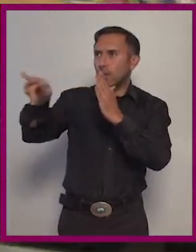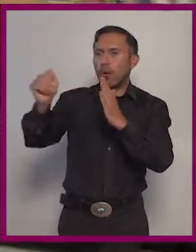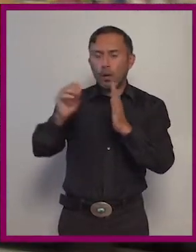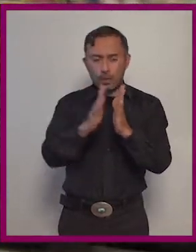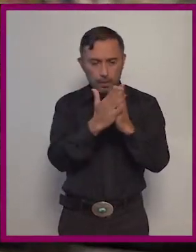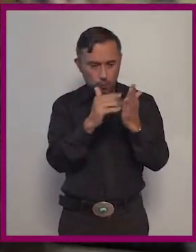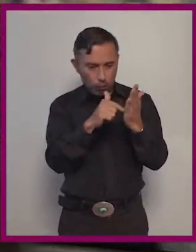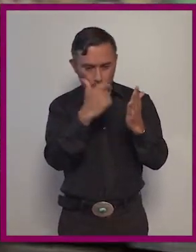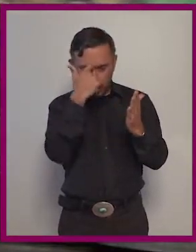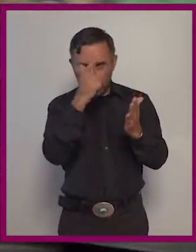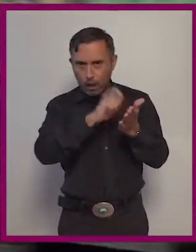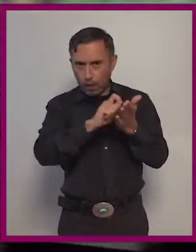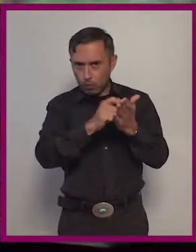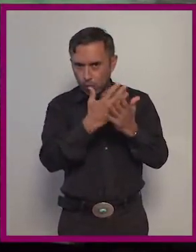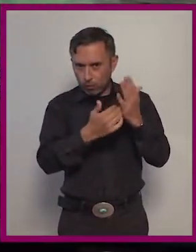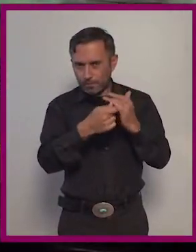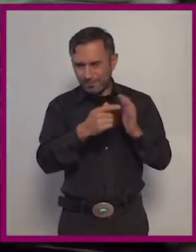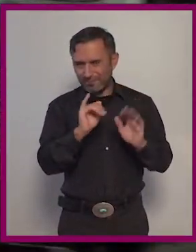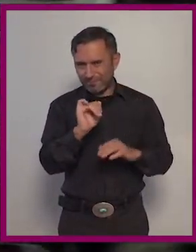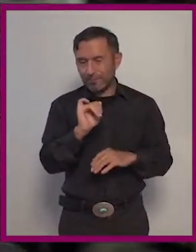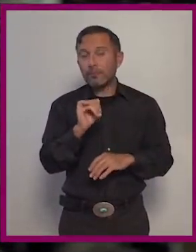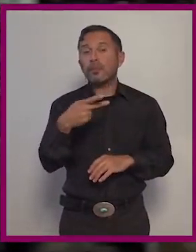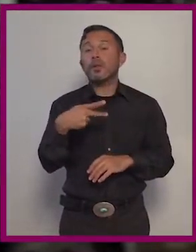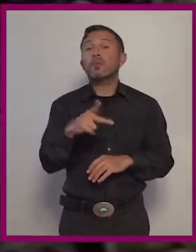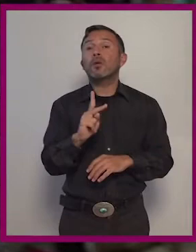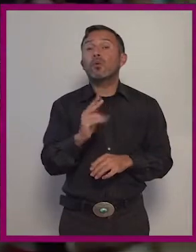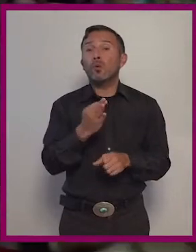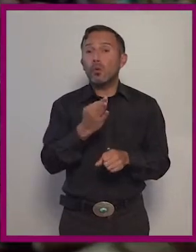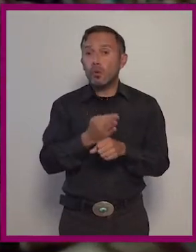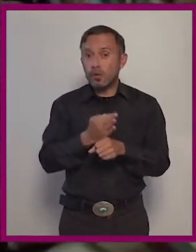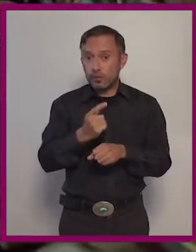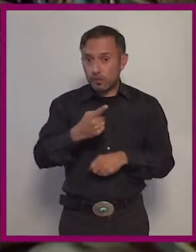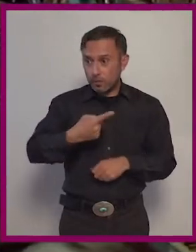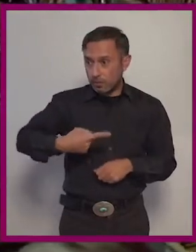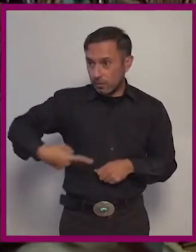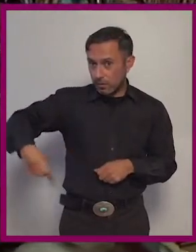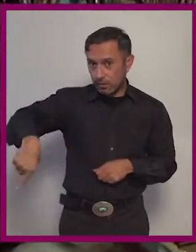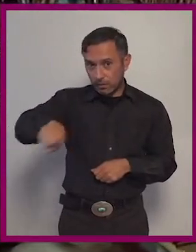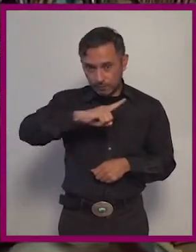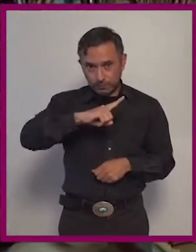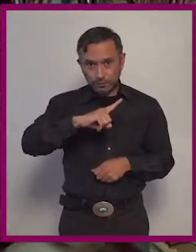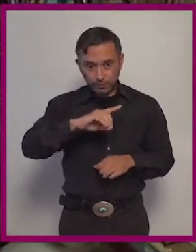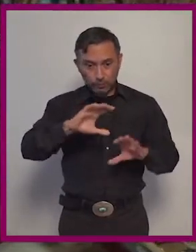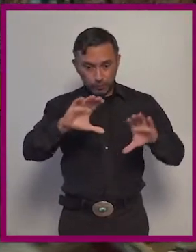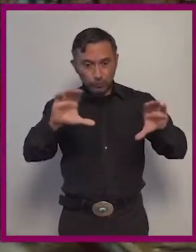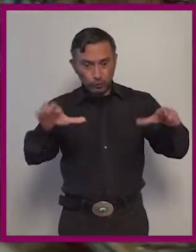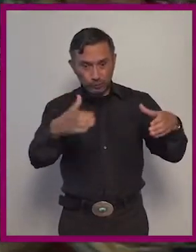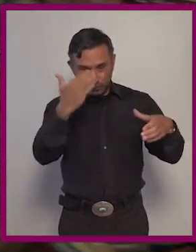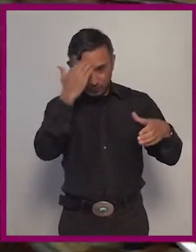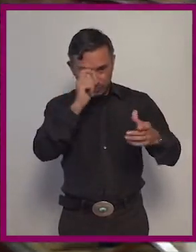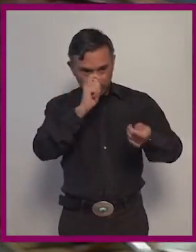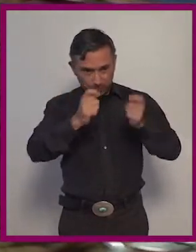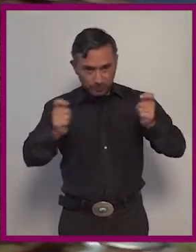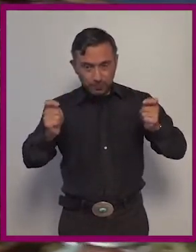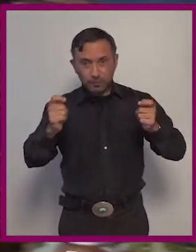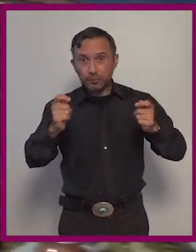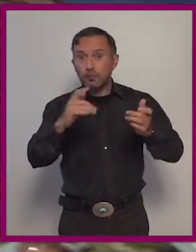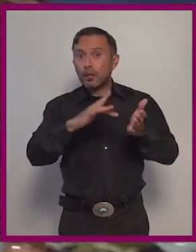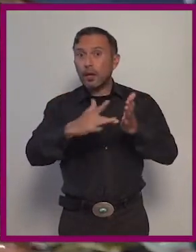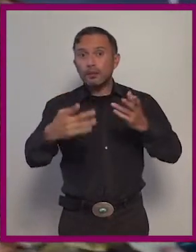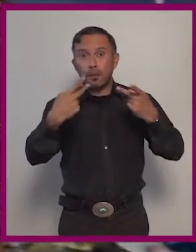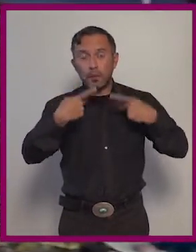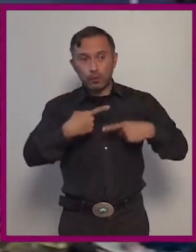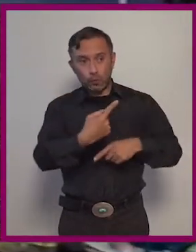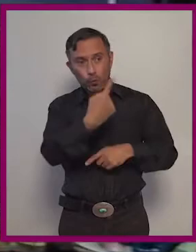autor. Pero aquí, en tratándose de los saberes de los que estamos platicando, propios de las comunidades, pues no es atribuible a una persona